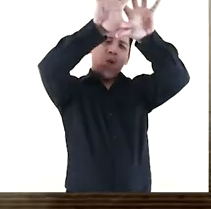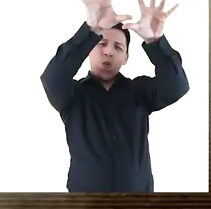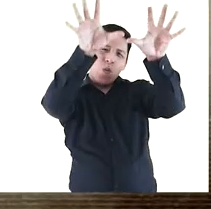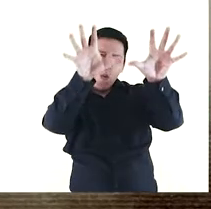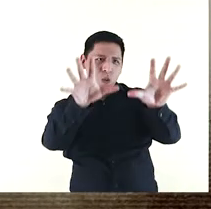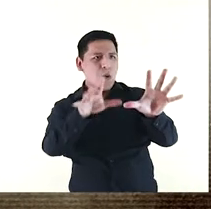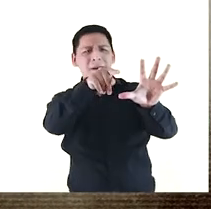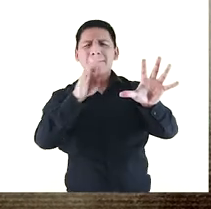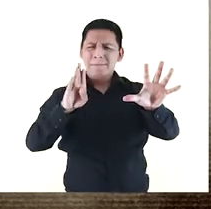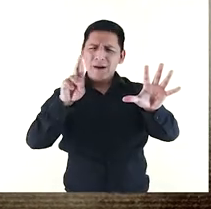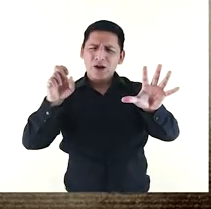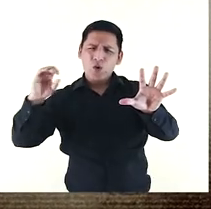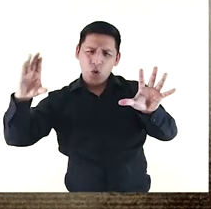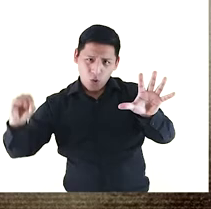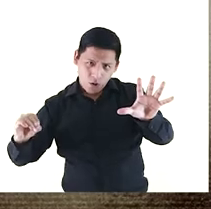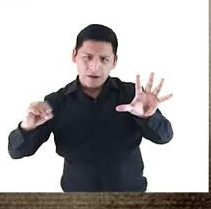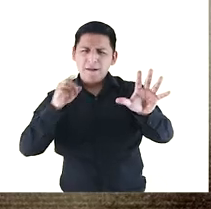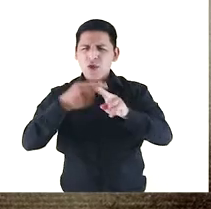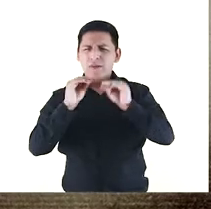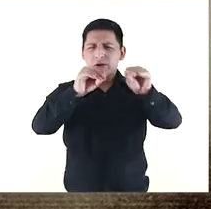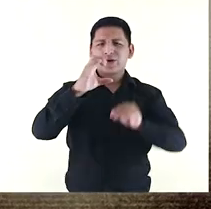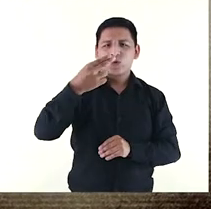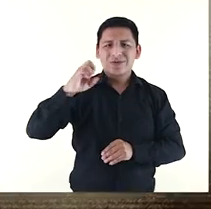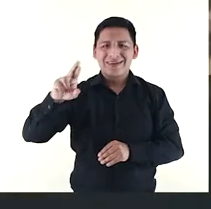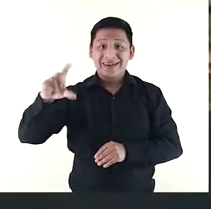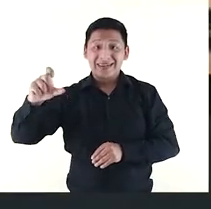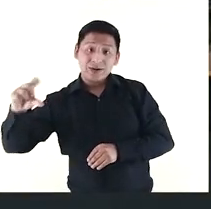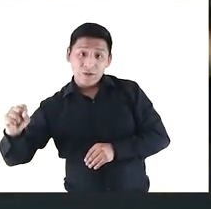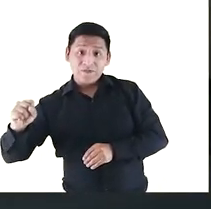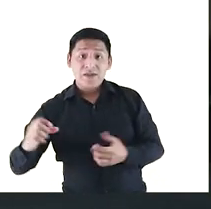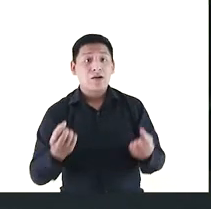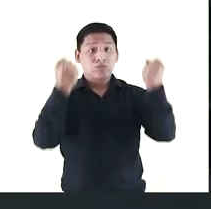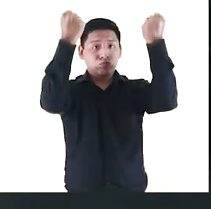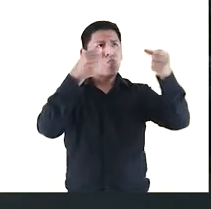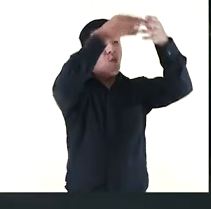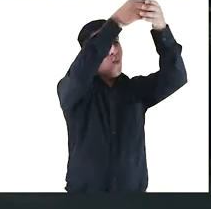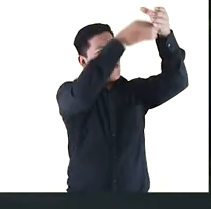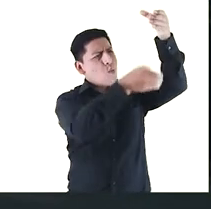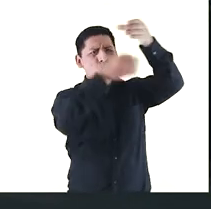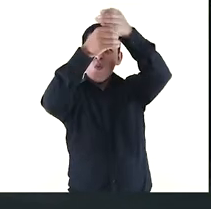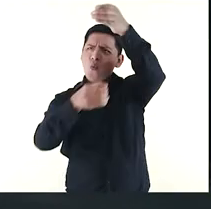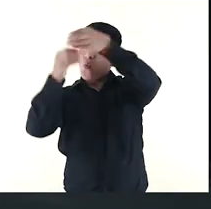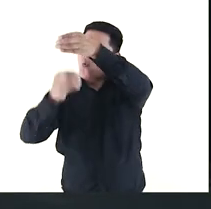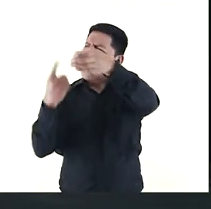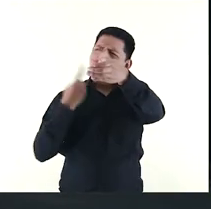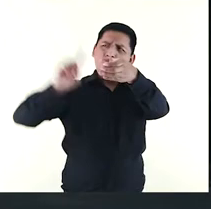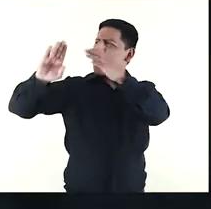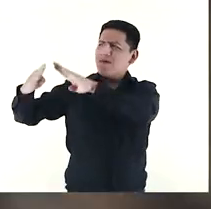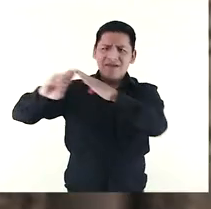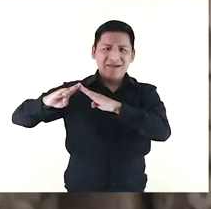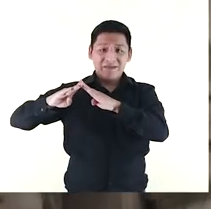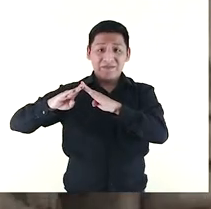una portada de un estilo muy barroco, llamado churrigueresco, y contiene unas hermosas columnas salomónicas casi únicas